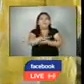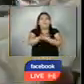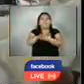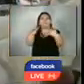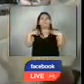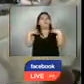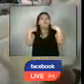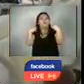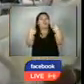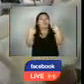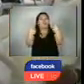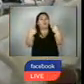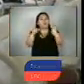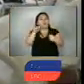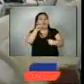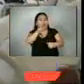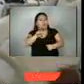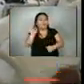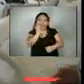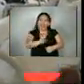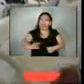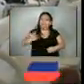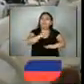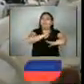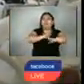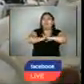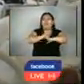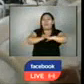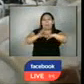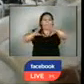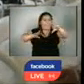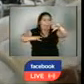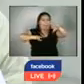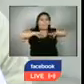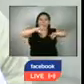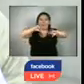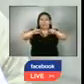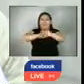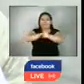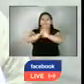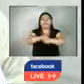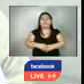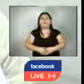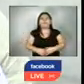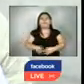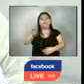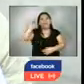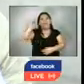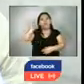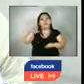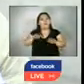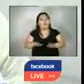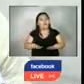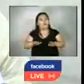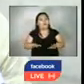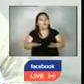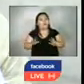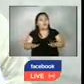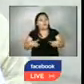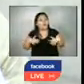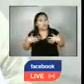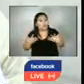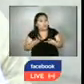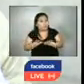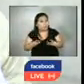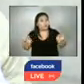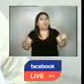bioseguridad, lo cual ayudará a evitar más contagios con el virus. Gracias a Dios que esto ha disminuido, ha